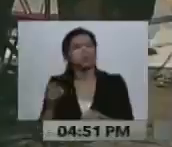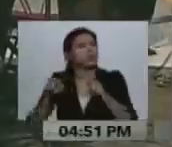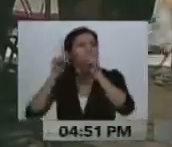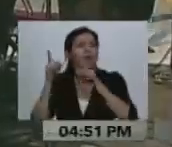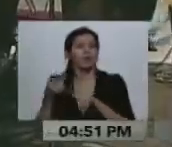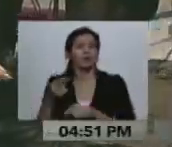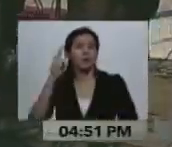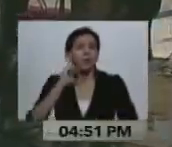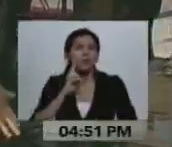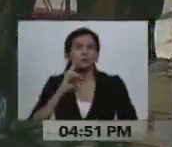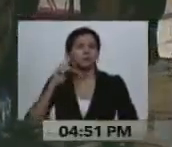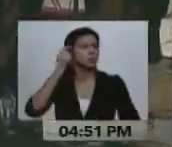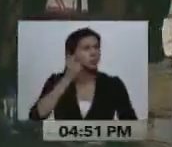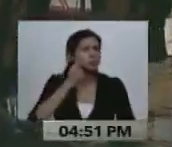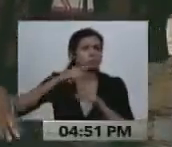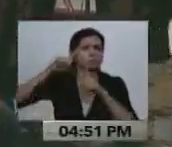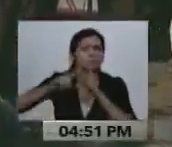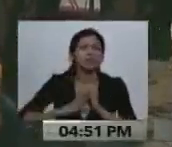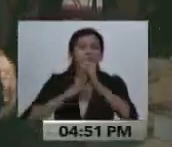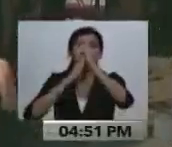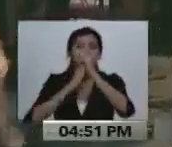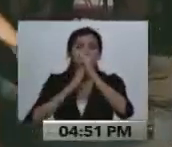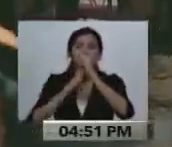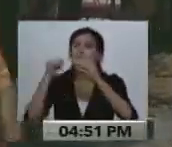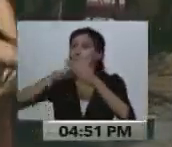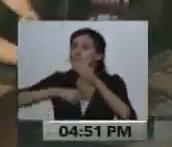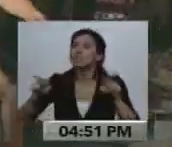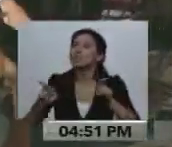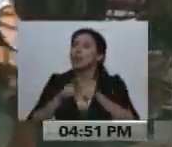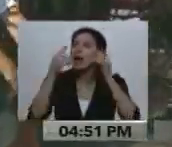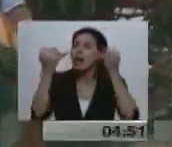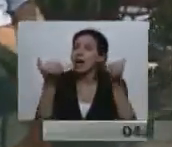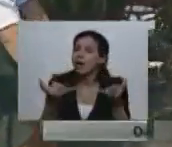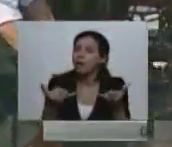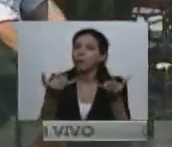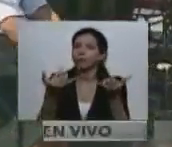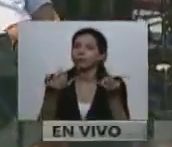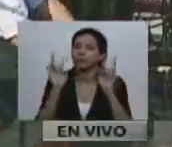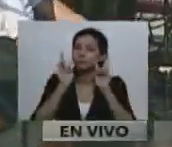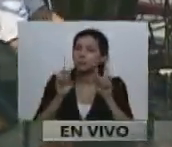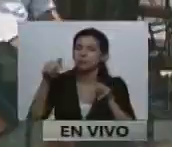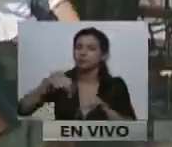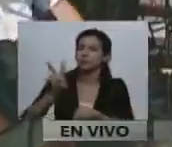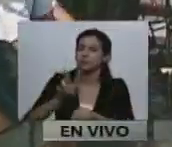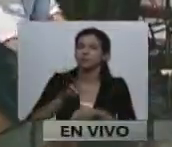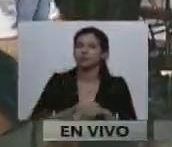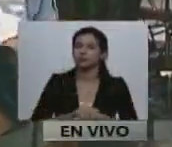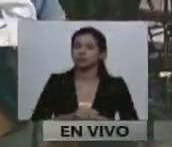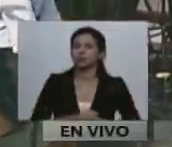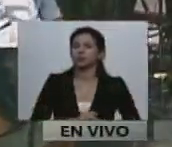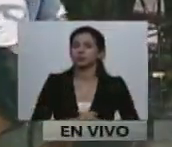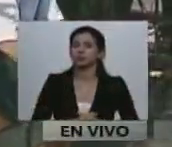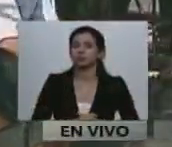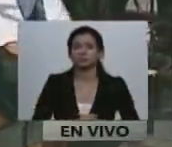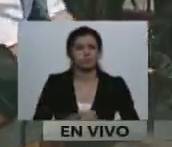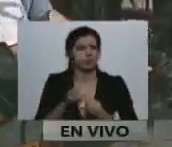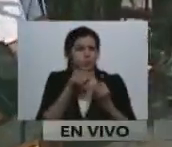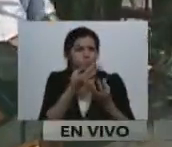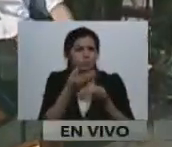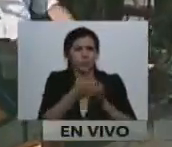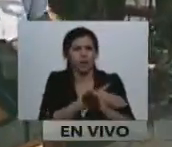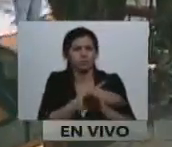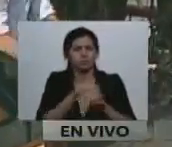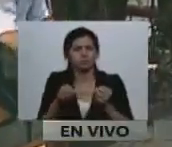padres libertadores y que es la batalla histórica que hoy se impone en nuestro país y en la cual, como ya lo hemos comentado